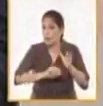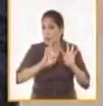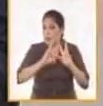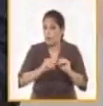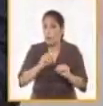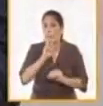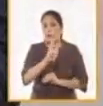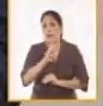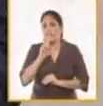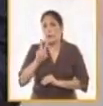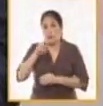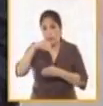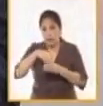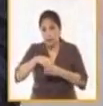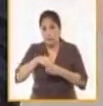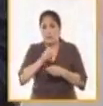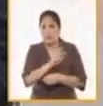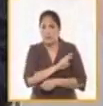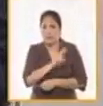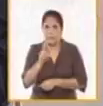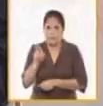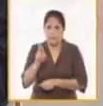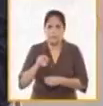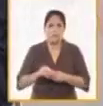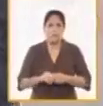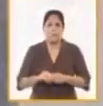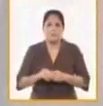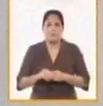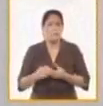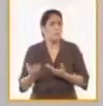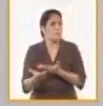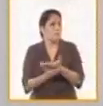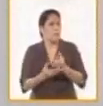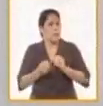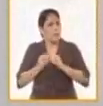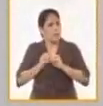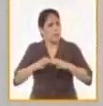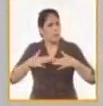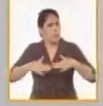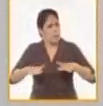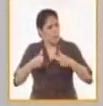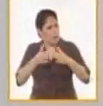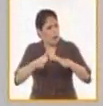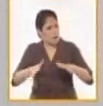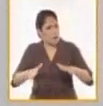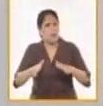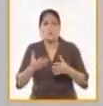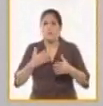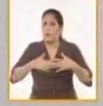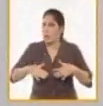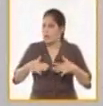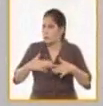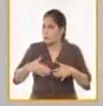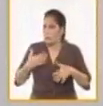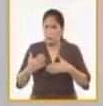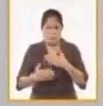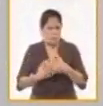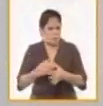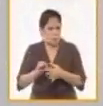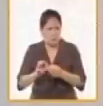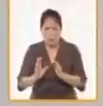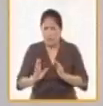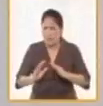en revolución, y se llevaron un ambiente de paz, de tranquilidad. No hubo ningún tipo de